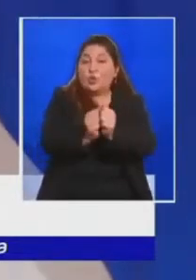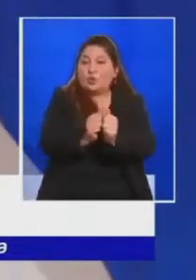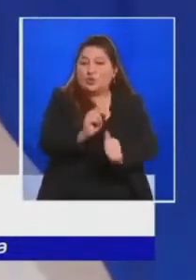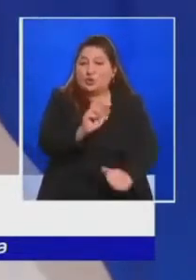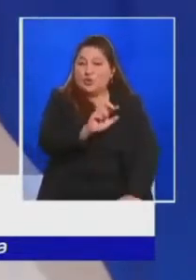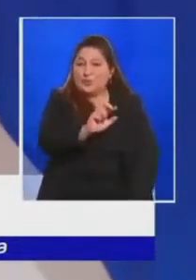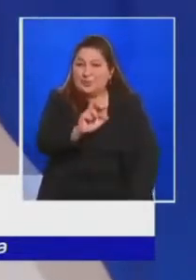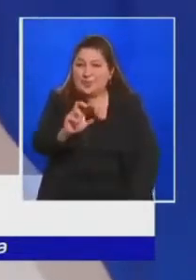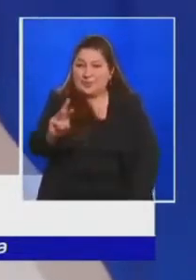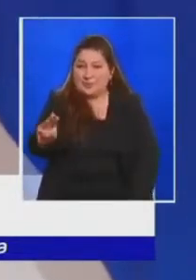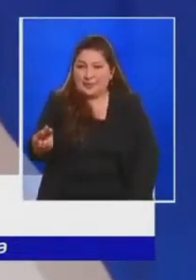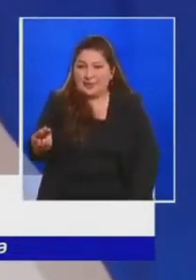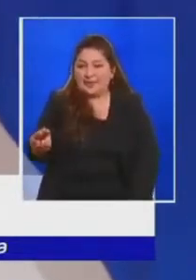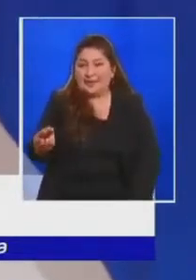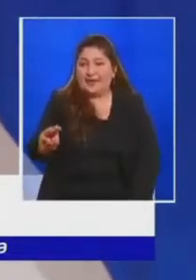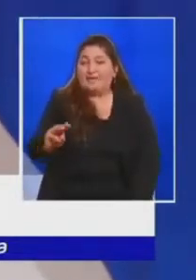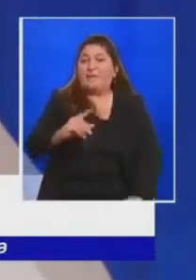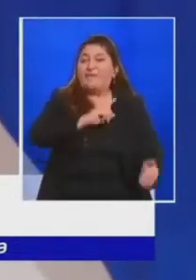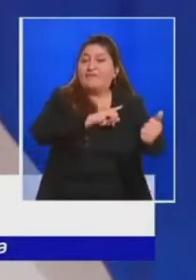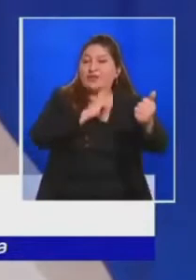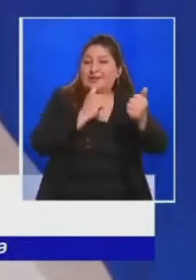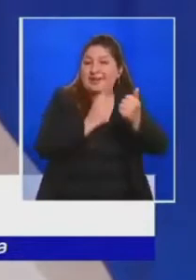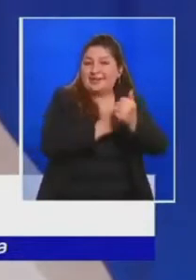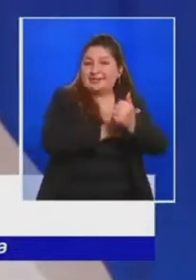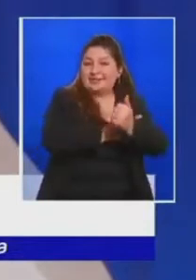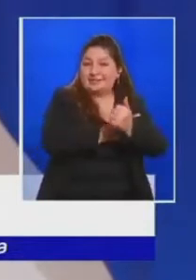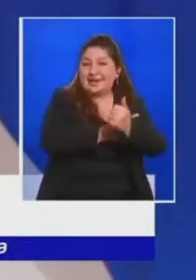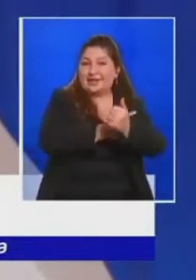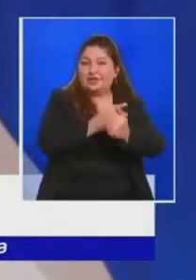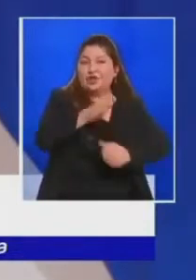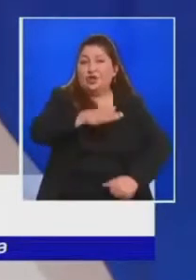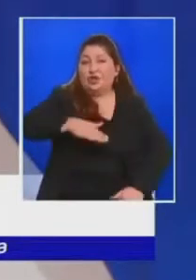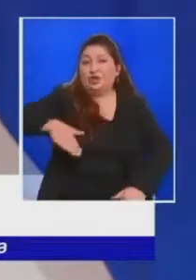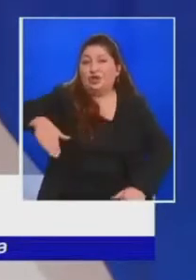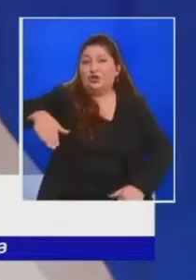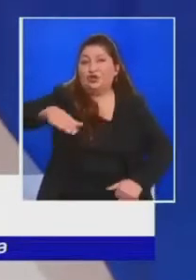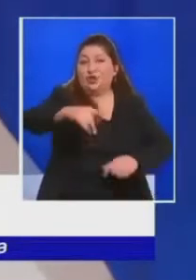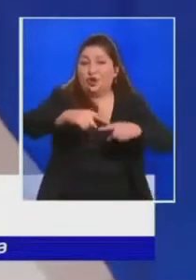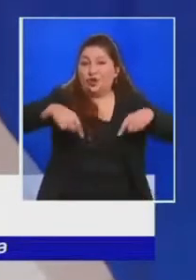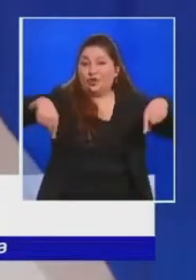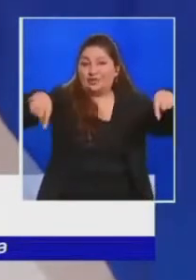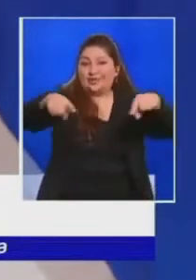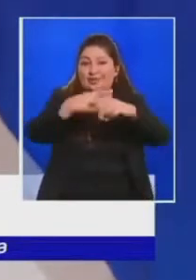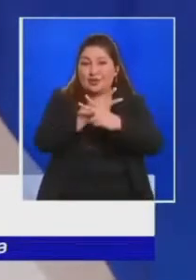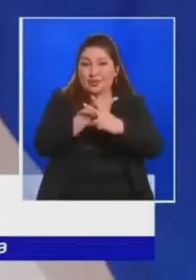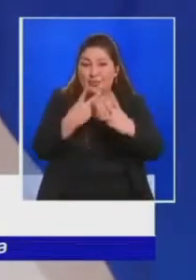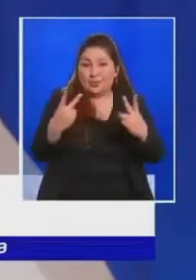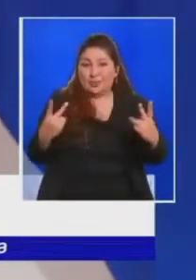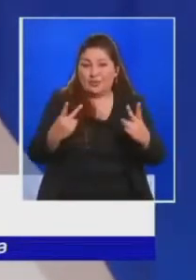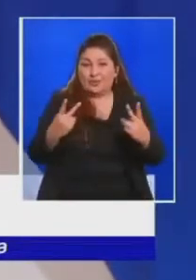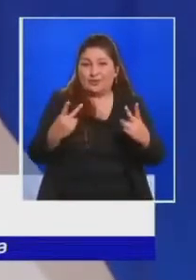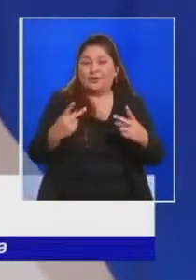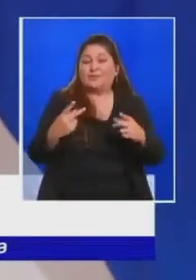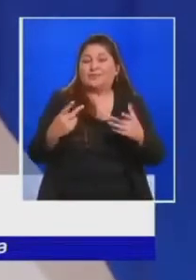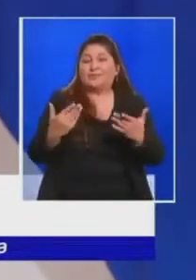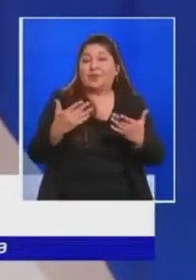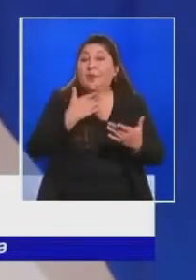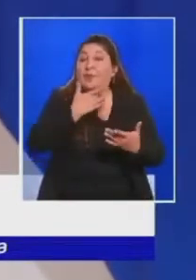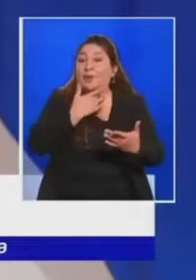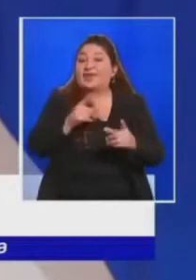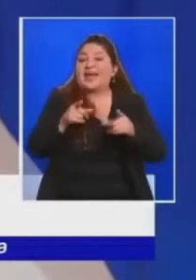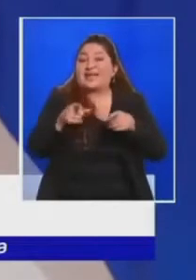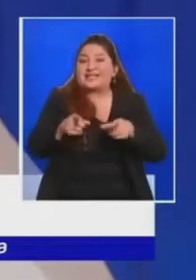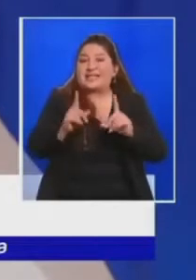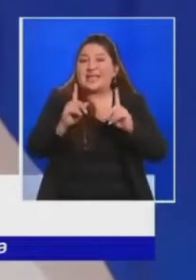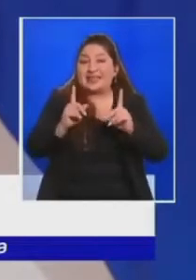ir fortaleciendo el sector público hasta que sea el único sector que quede realmente, porque así debiera